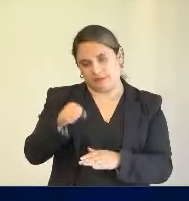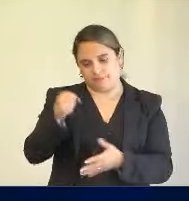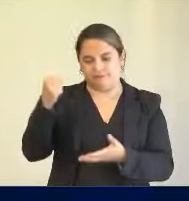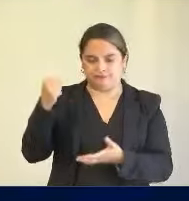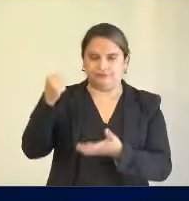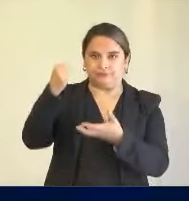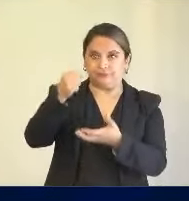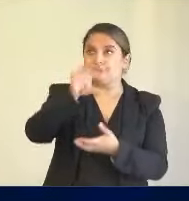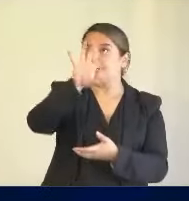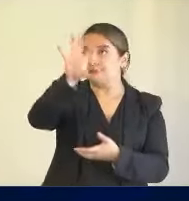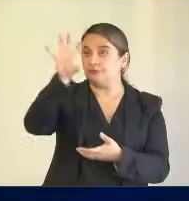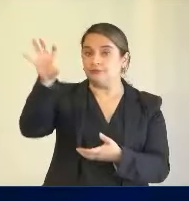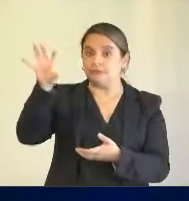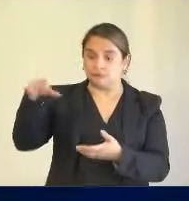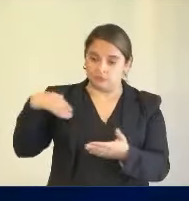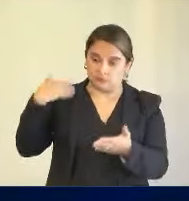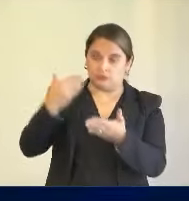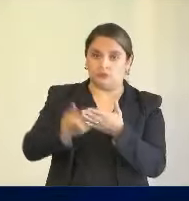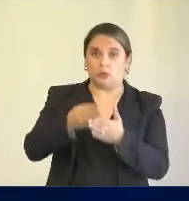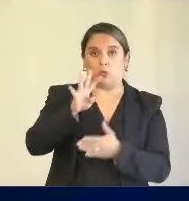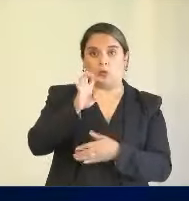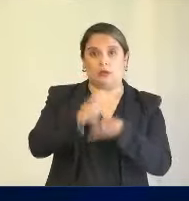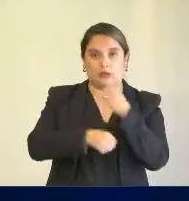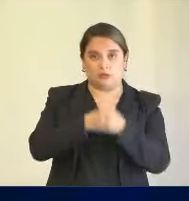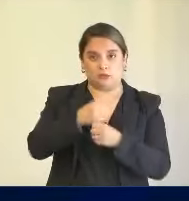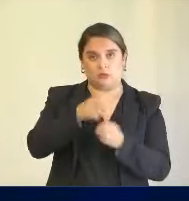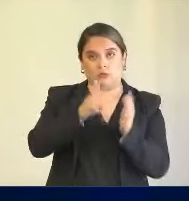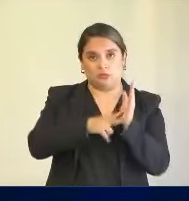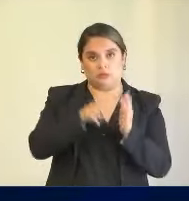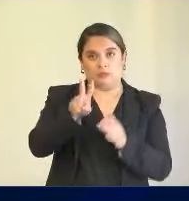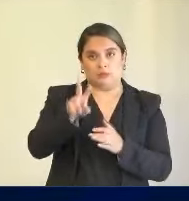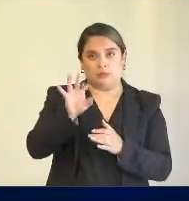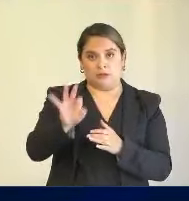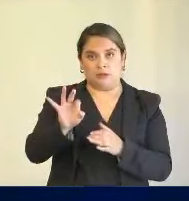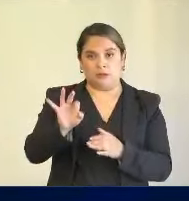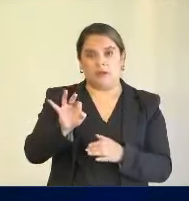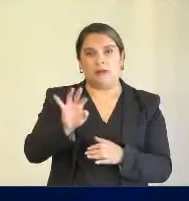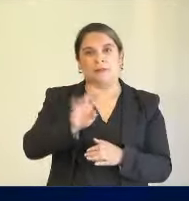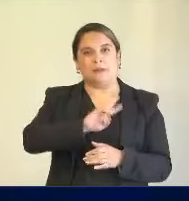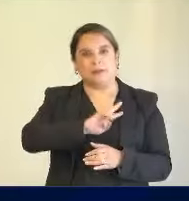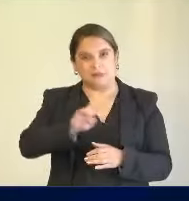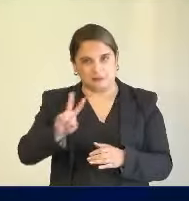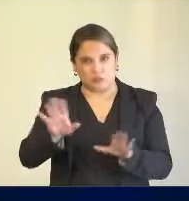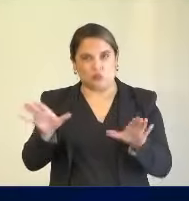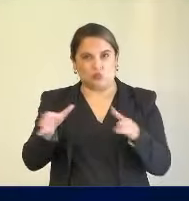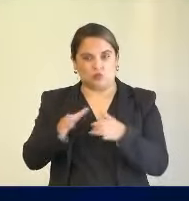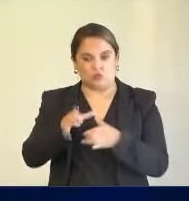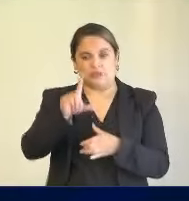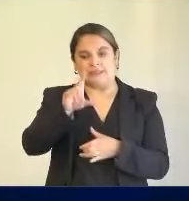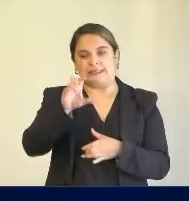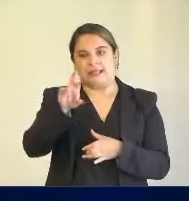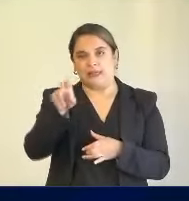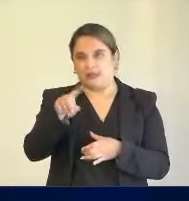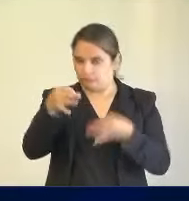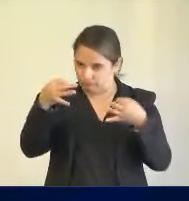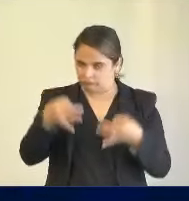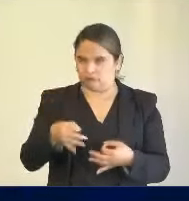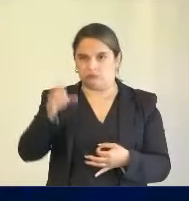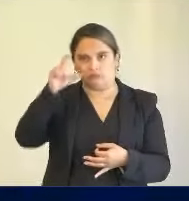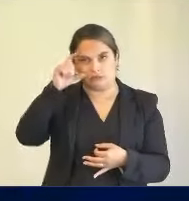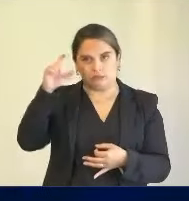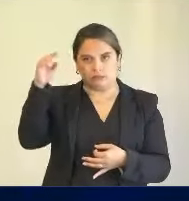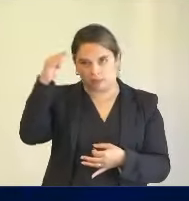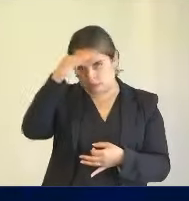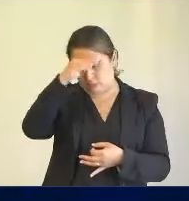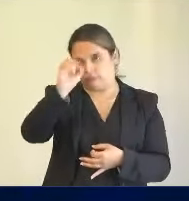cifra más alta en los últimos 9 años 2023 no fue cuando era vicepresidente barg er doctor fue Petro presidente